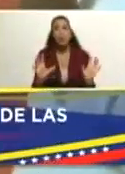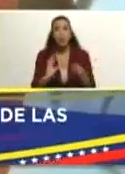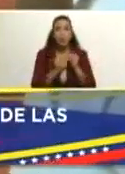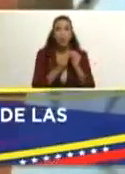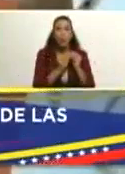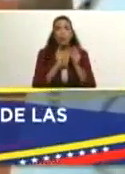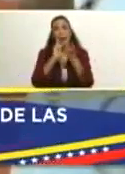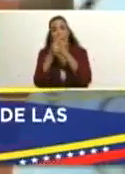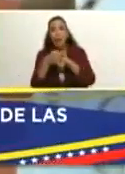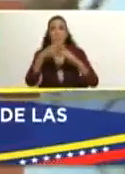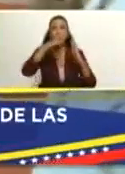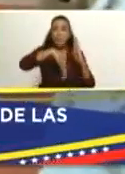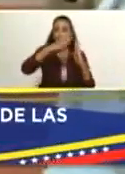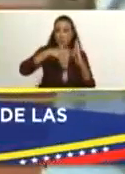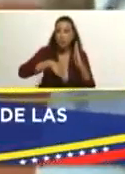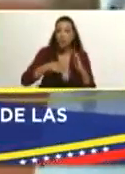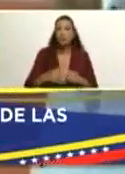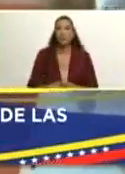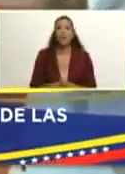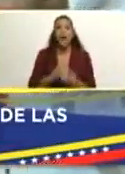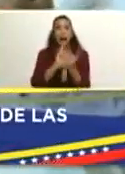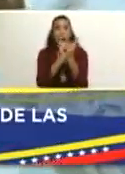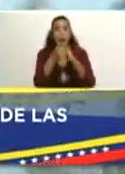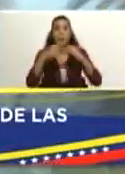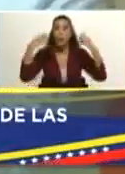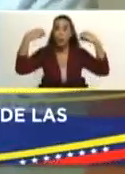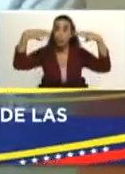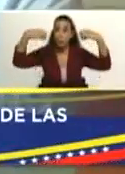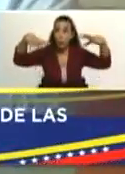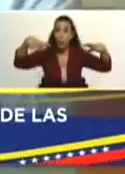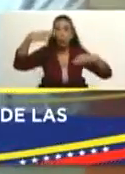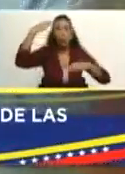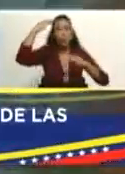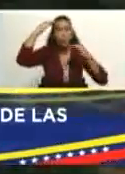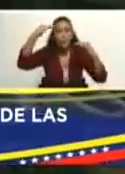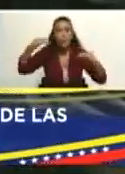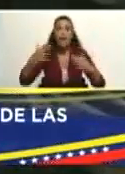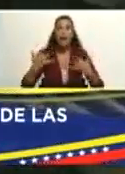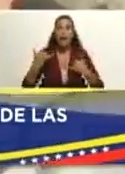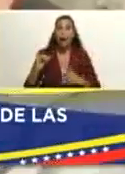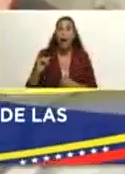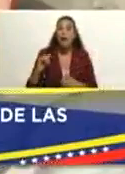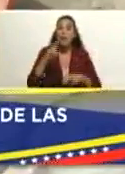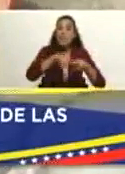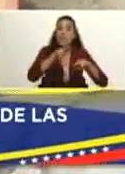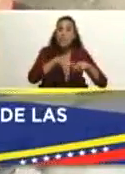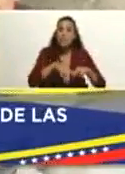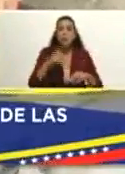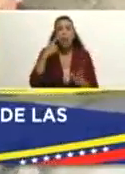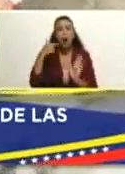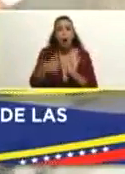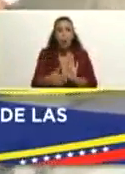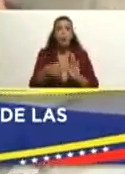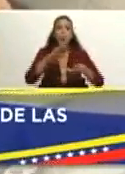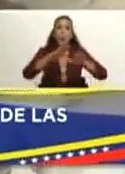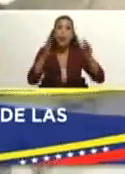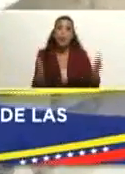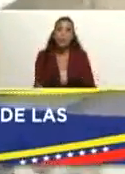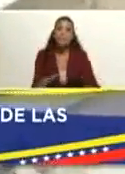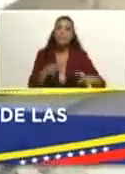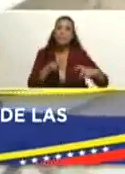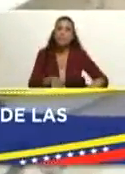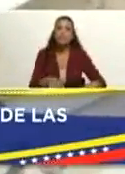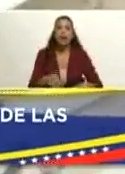hecho cambio de pinturas, hemos hecho cambio de iluminarias, ¿verdad? Ya contamos para los niños de nuestra escuela unas mesas sillas, ya